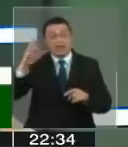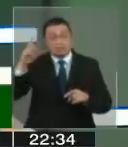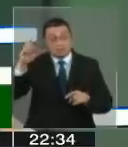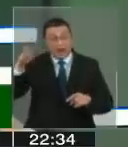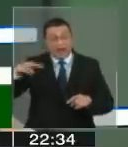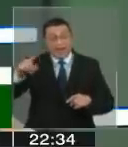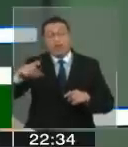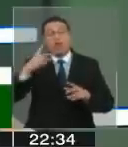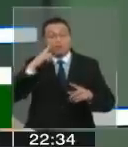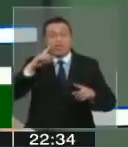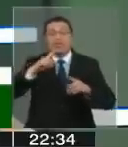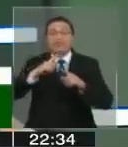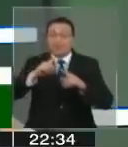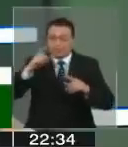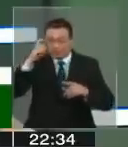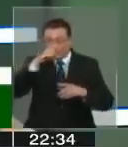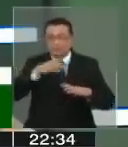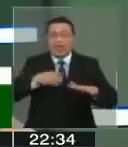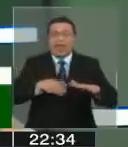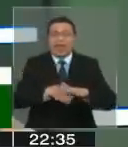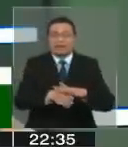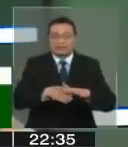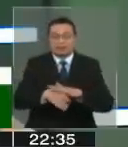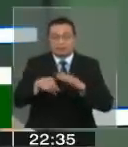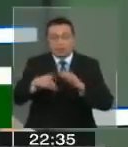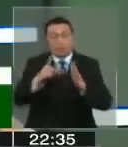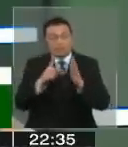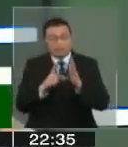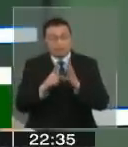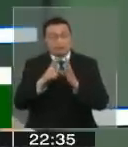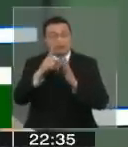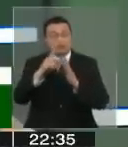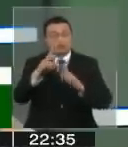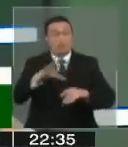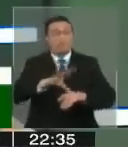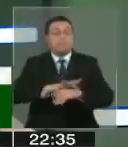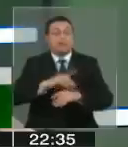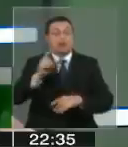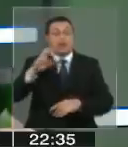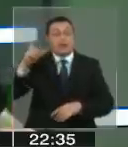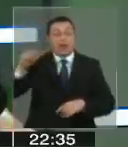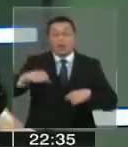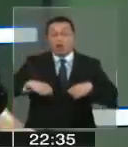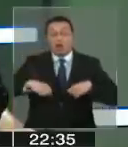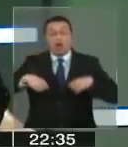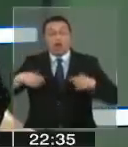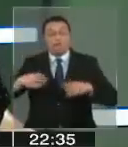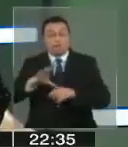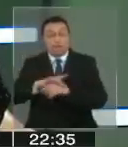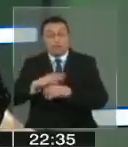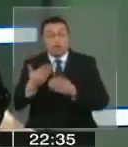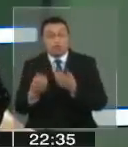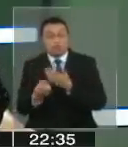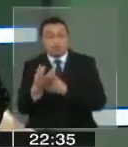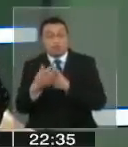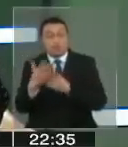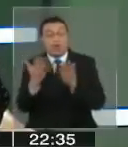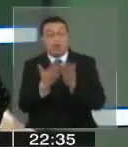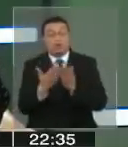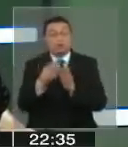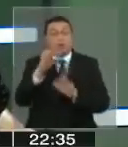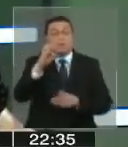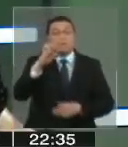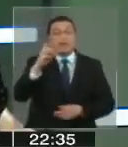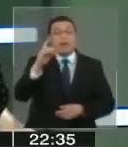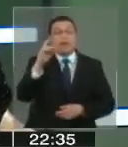acceso, porque desde el desarrollo del médico general joven, el estudio de los